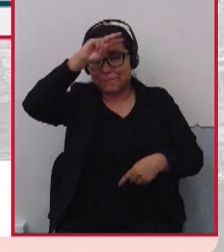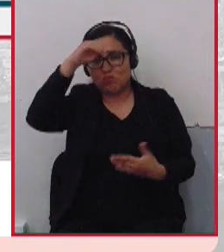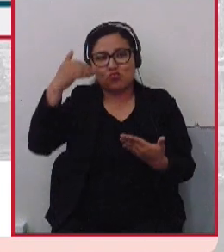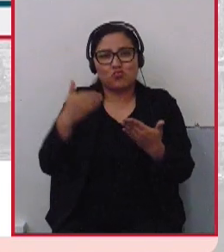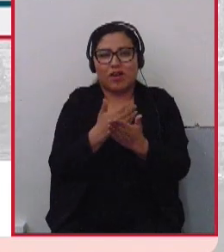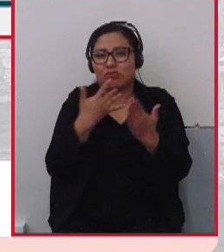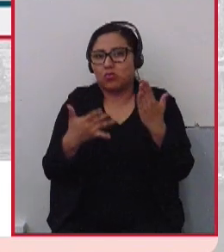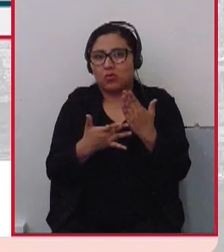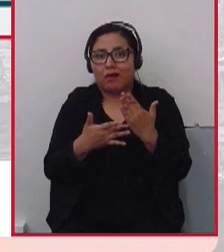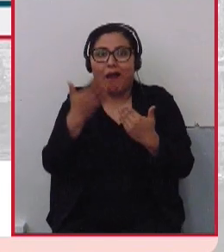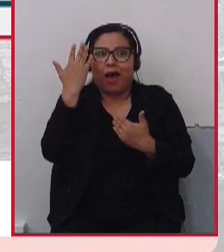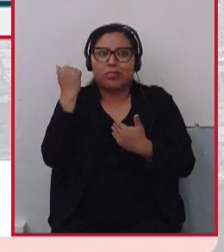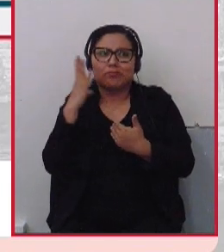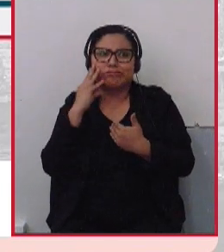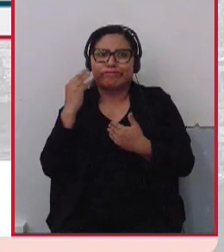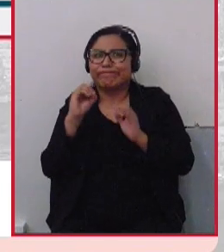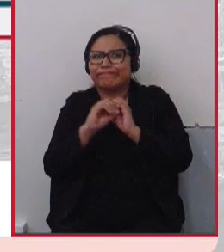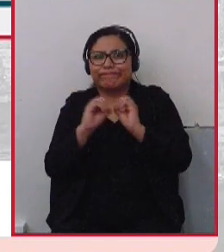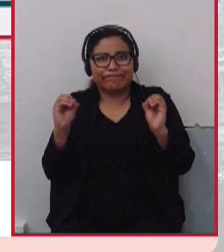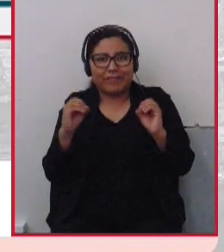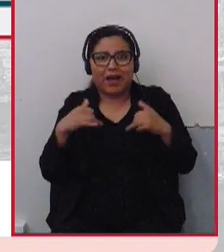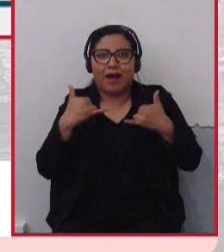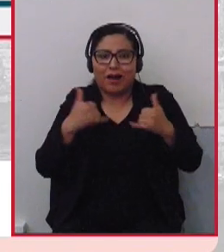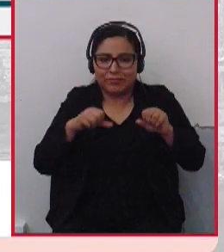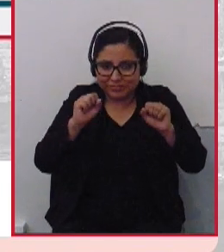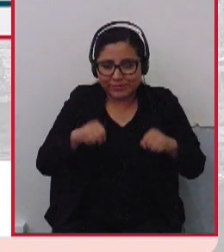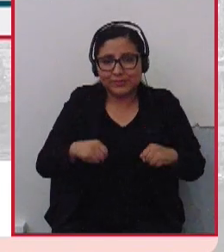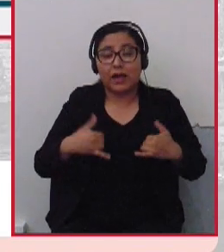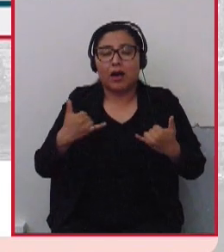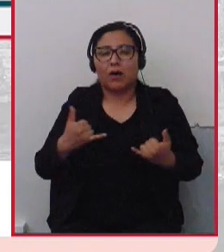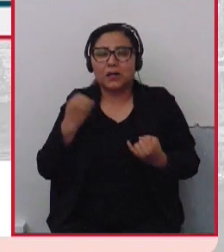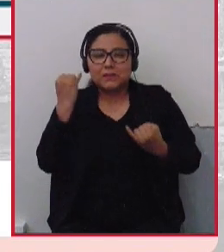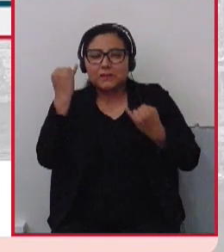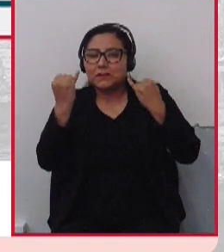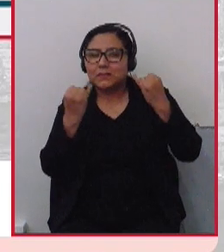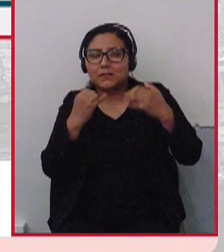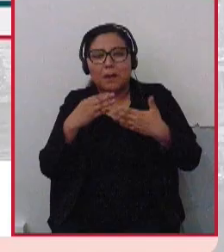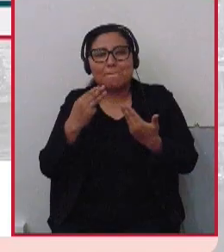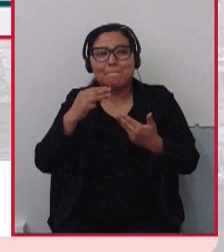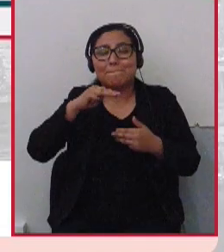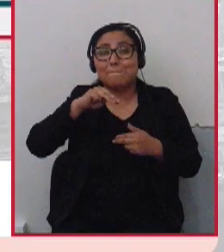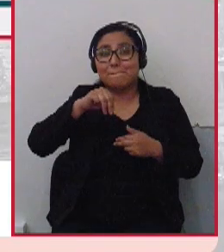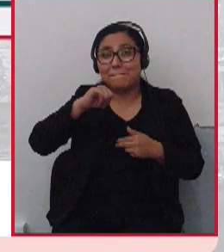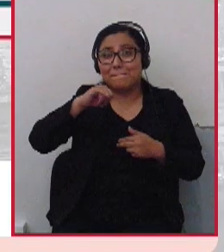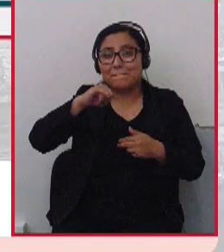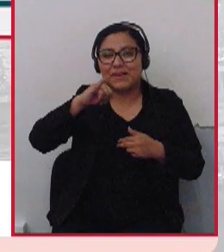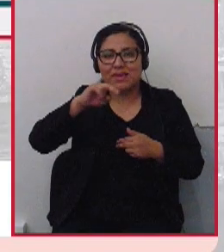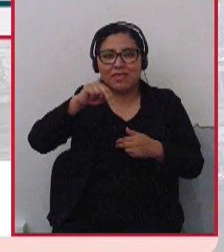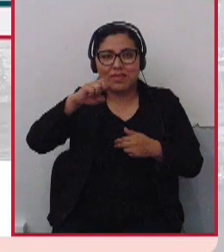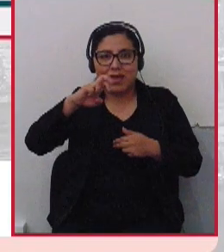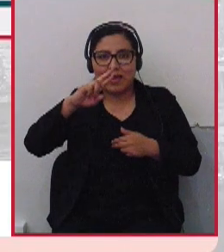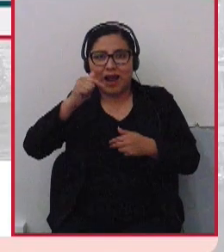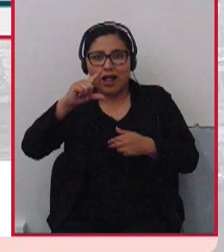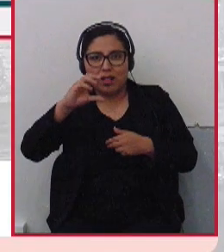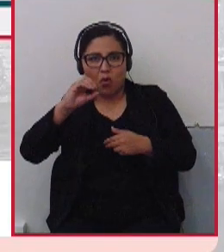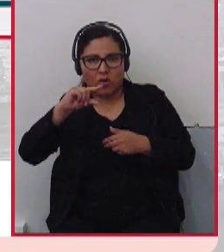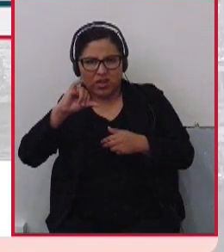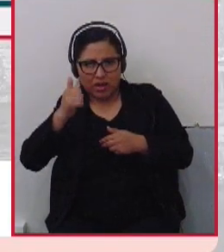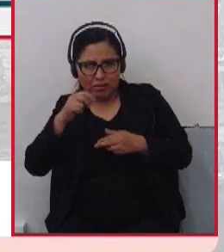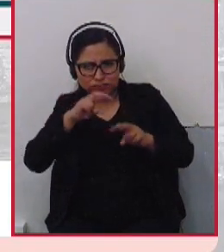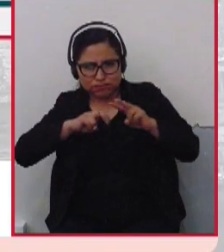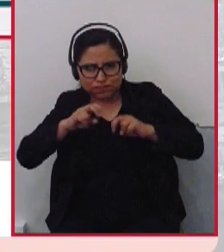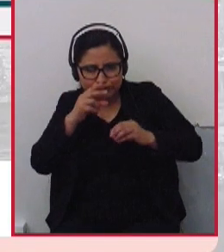teníamos la experiencia, la incertidumbre de la mineralogía. Como hace un momento yo les comenté, teníamos que